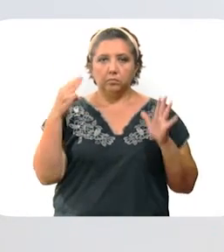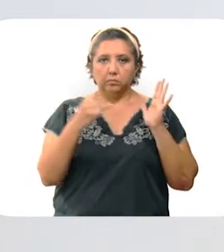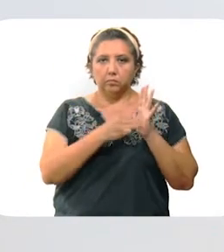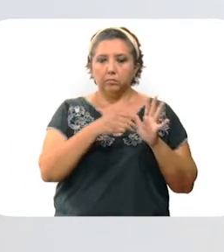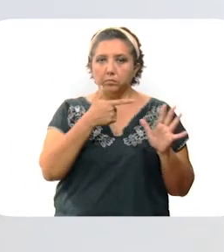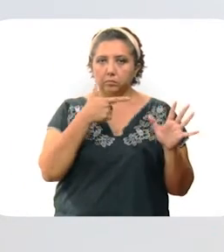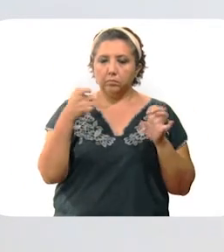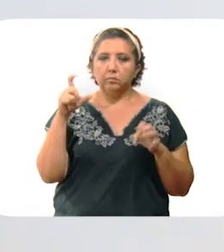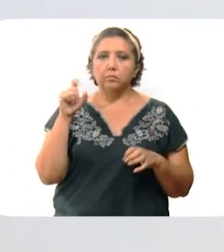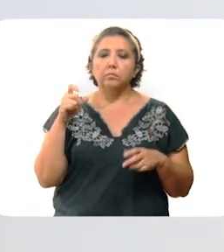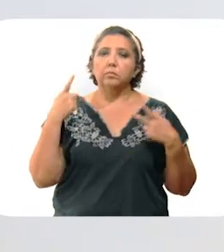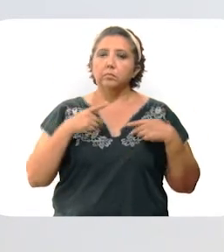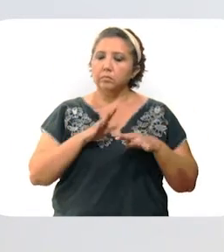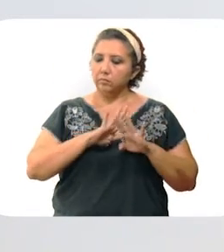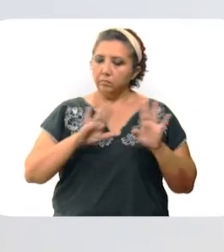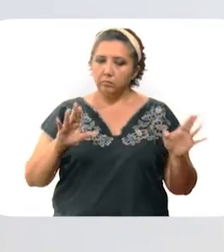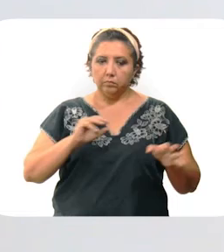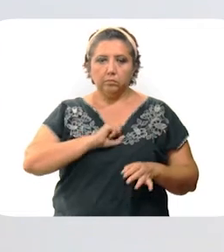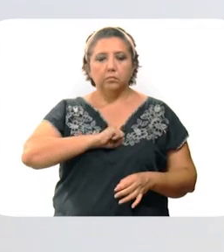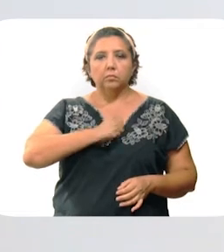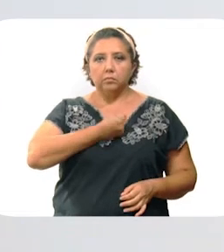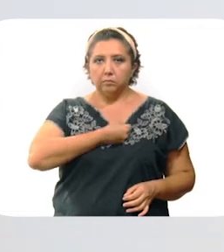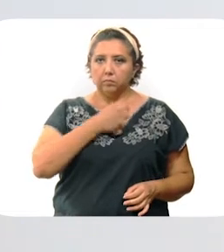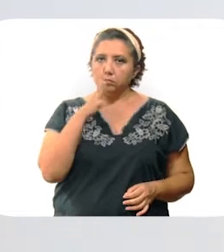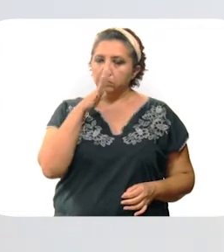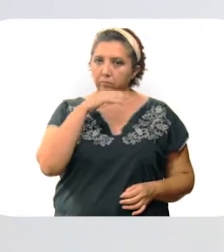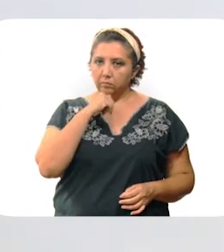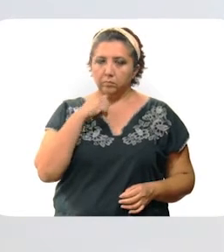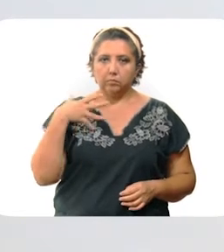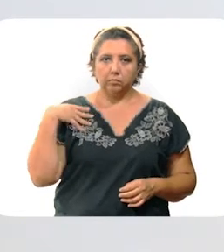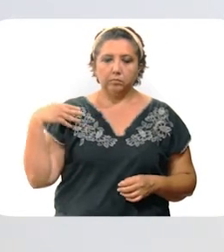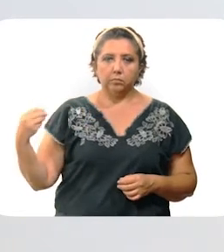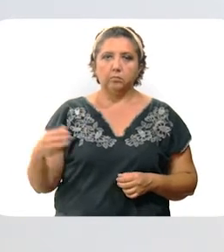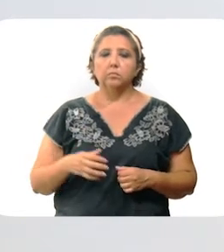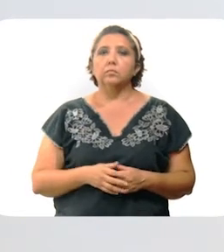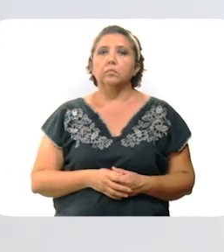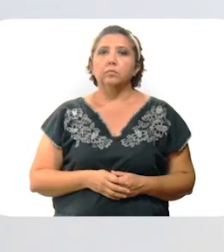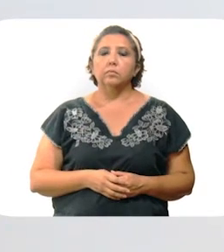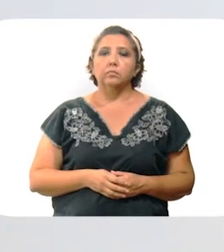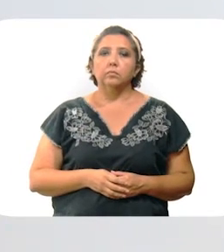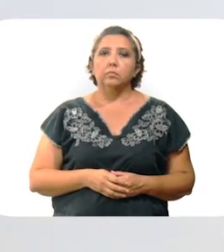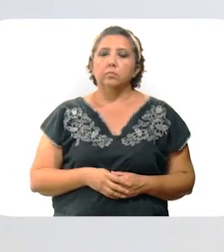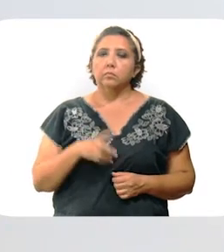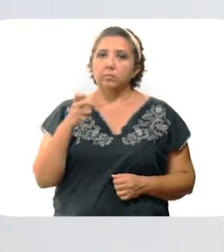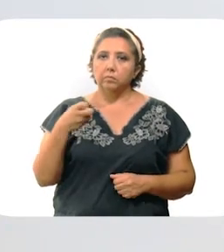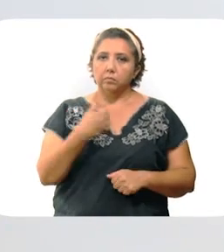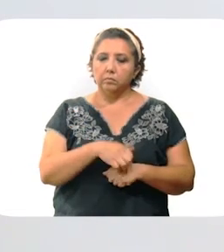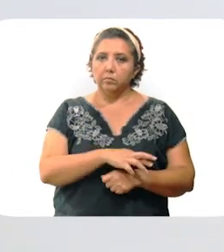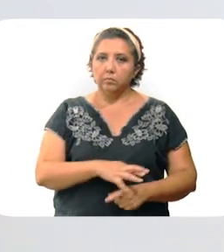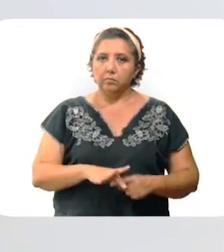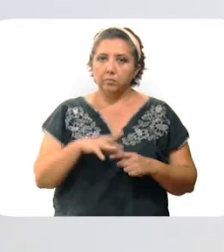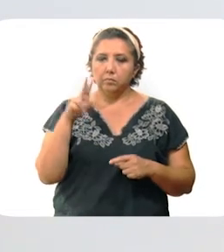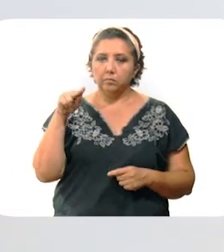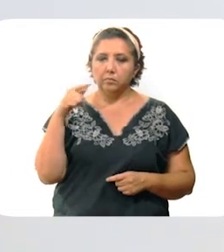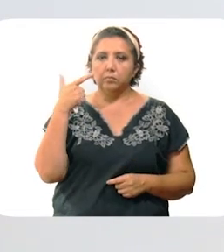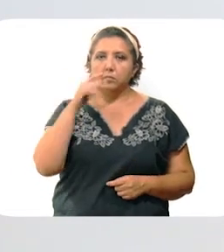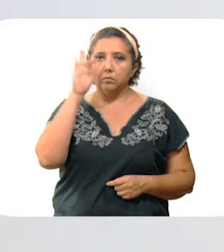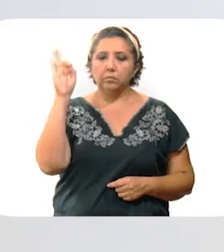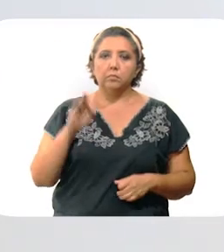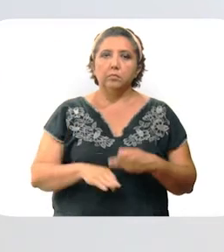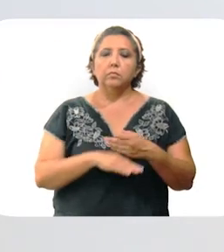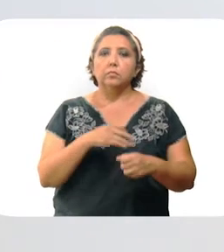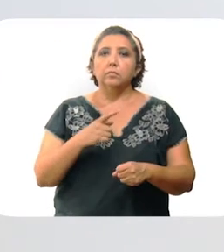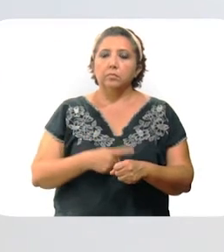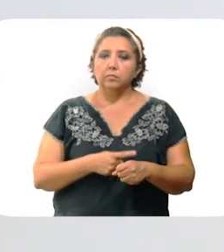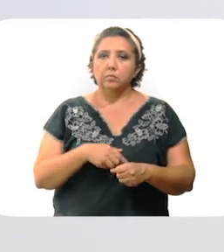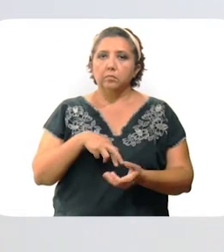,720 pacientes ya se recuperaron, no presentan síntomas ni pueden contagiar. Esta cifra representa el 87%